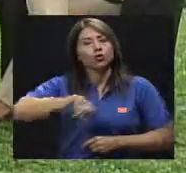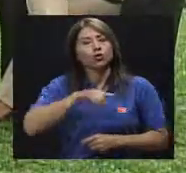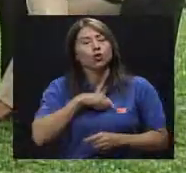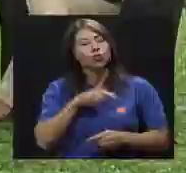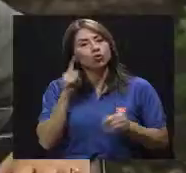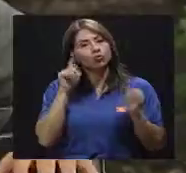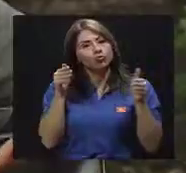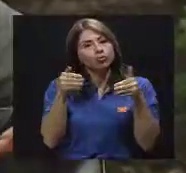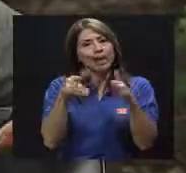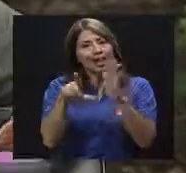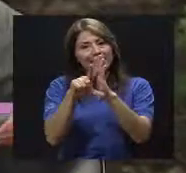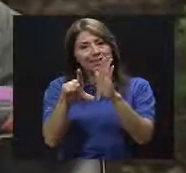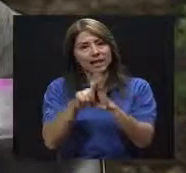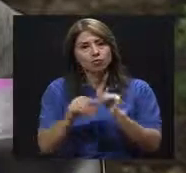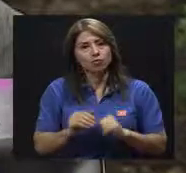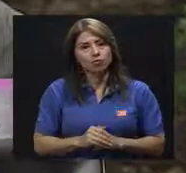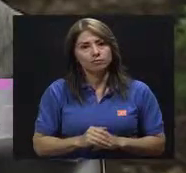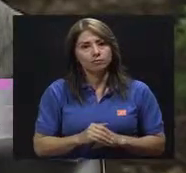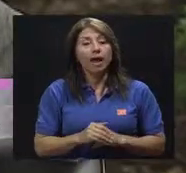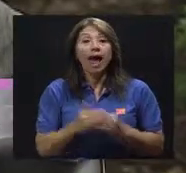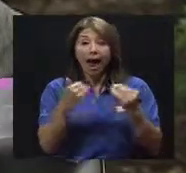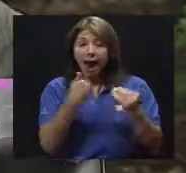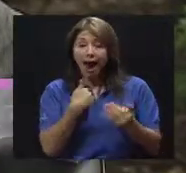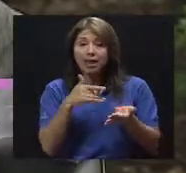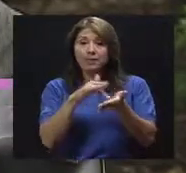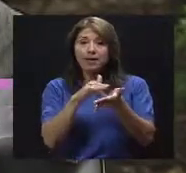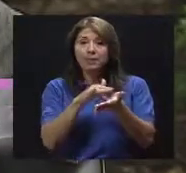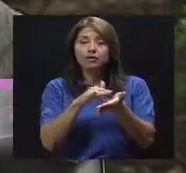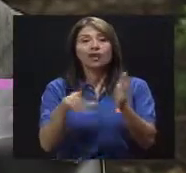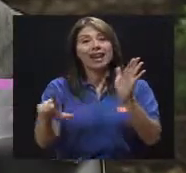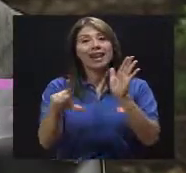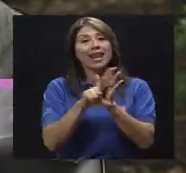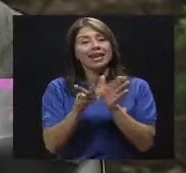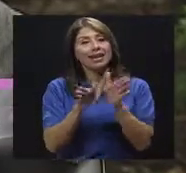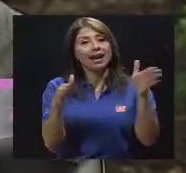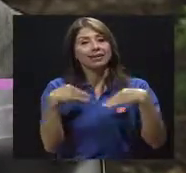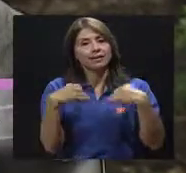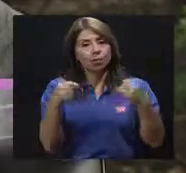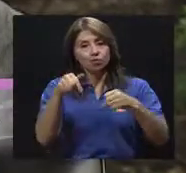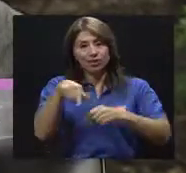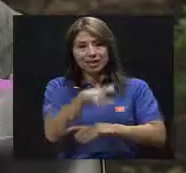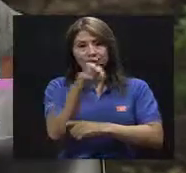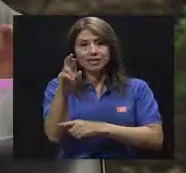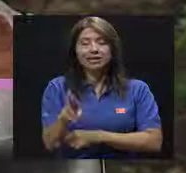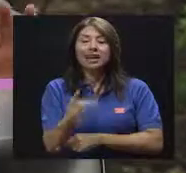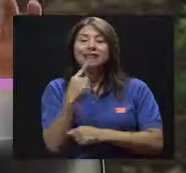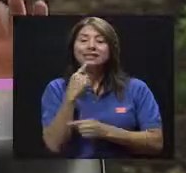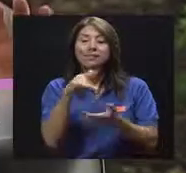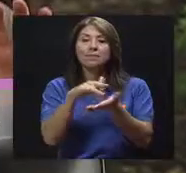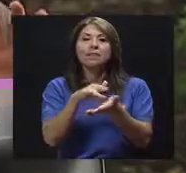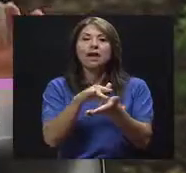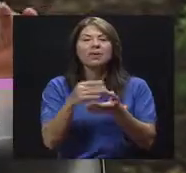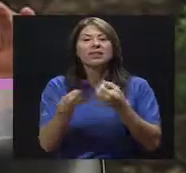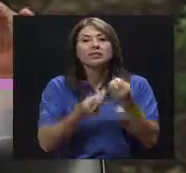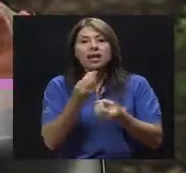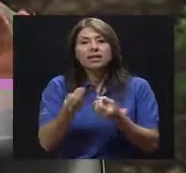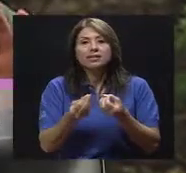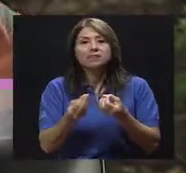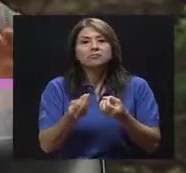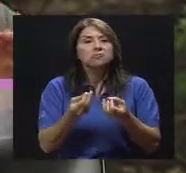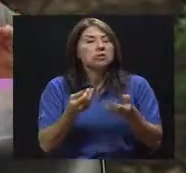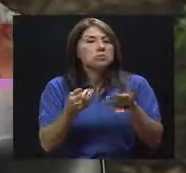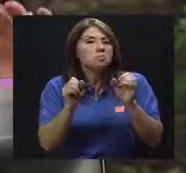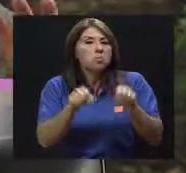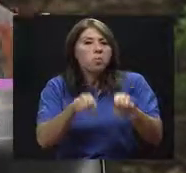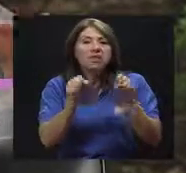con la legislación. Tenemos medicamentos que la Ley General de Salud de este país define como todo aquel componente y puede ser